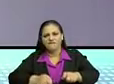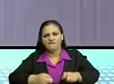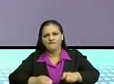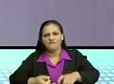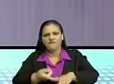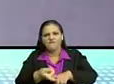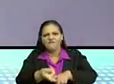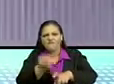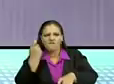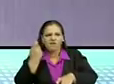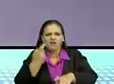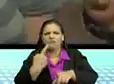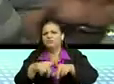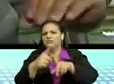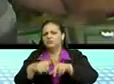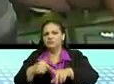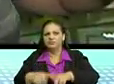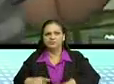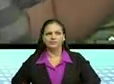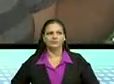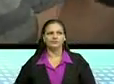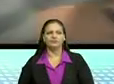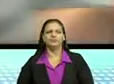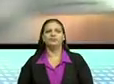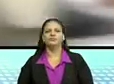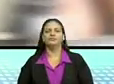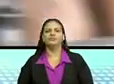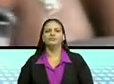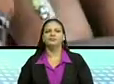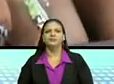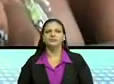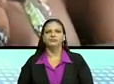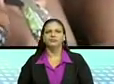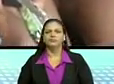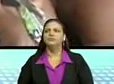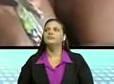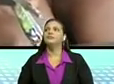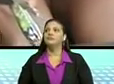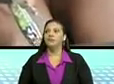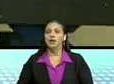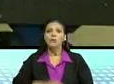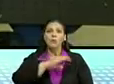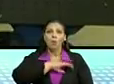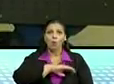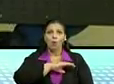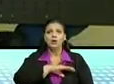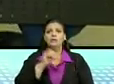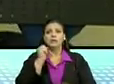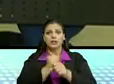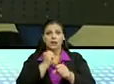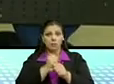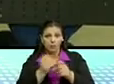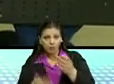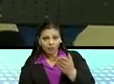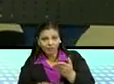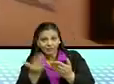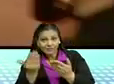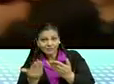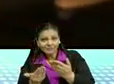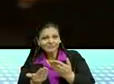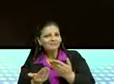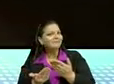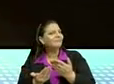ganchos. Y no estamos siendo consecuentes con ese policía que expone su vida así para poder lograr